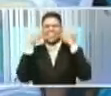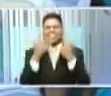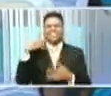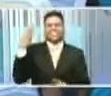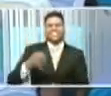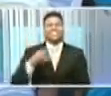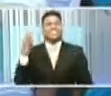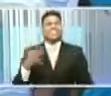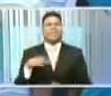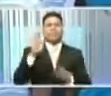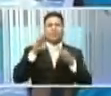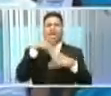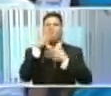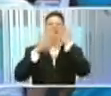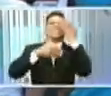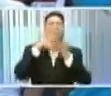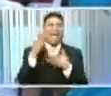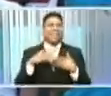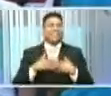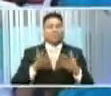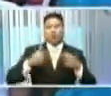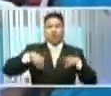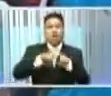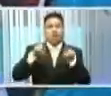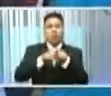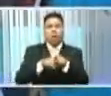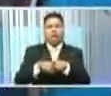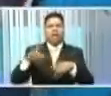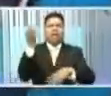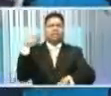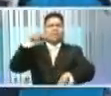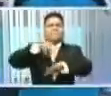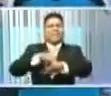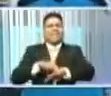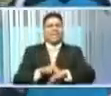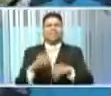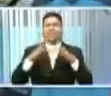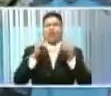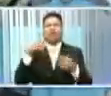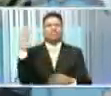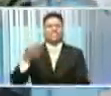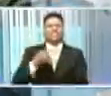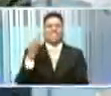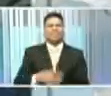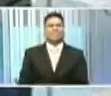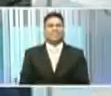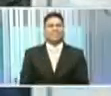aquel canto que ustedes llevan cuando pasan al frente de la Asamblea Nacional.